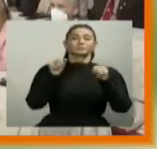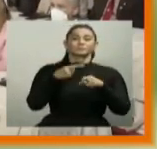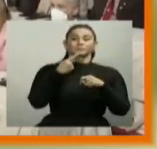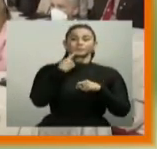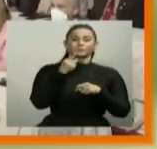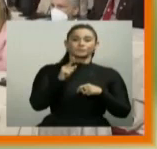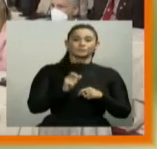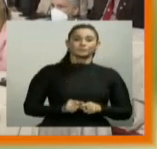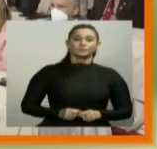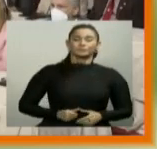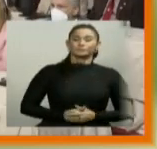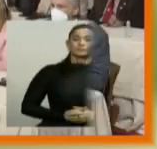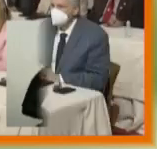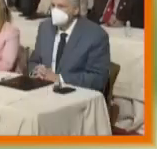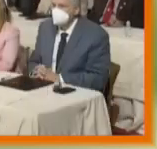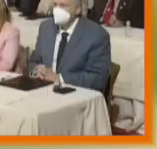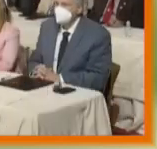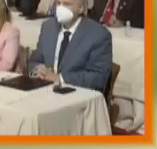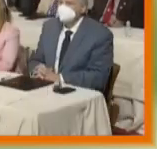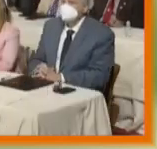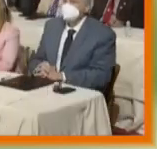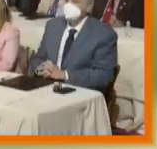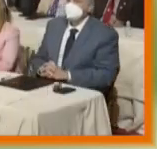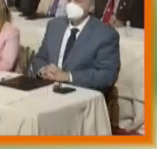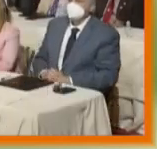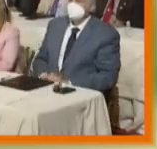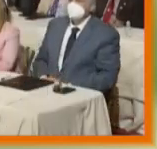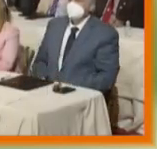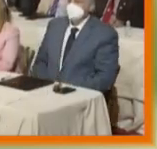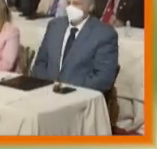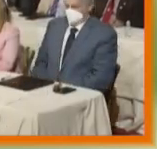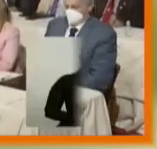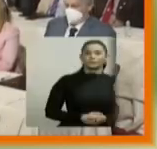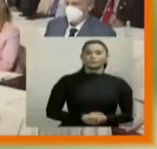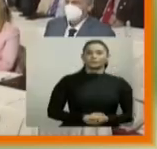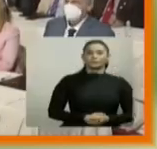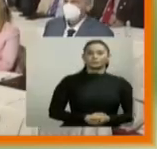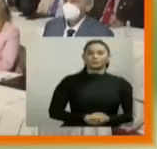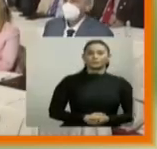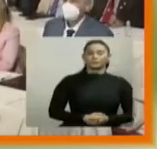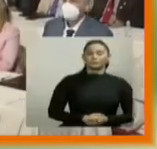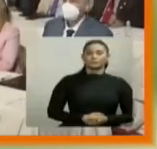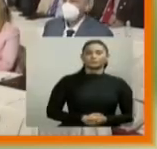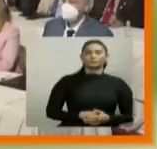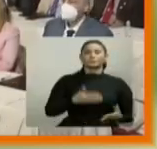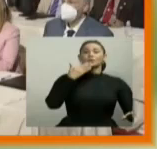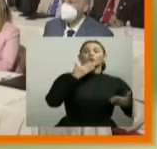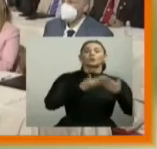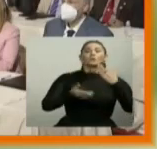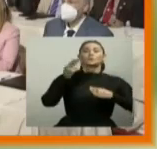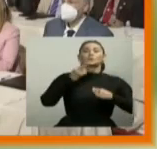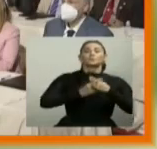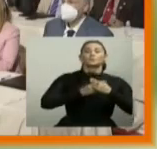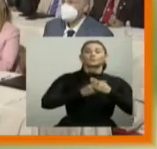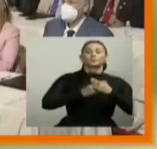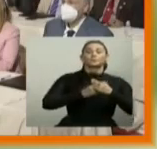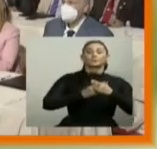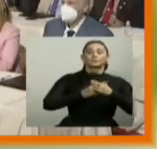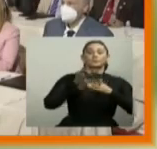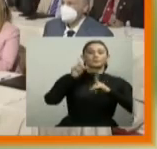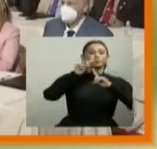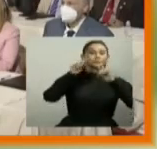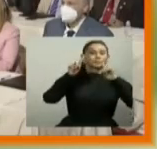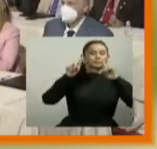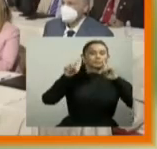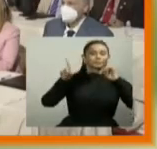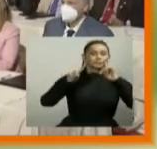anoche, yo lo vi en la tarde, en la noche me acosté a altas horas de la noche revisando, buscando. No podía